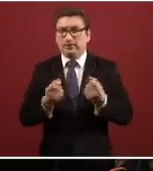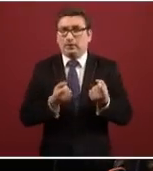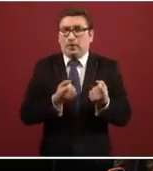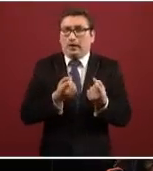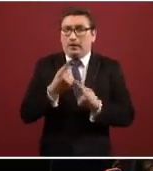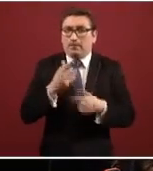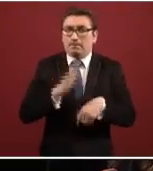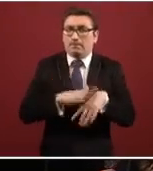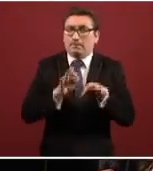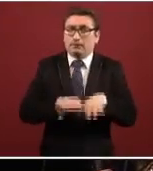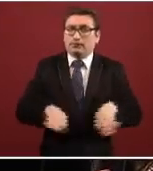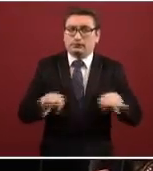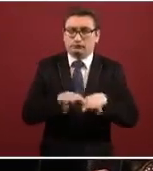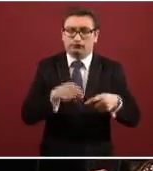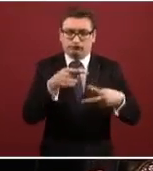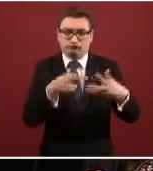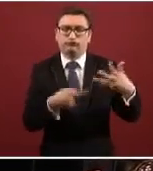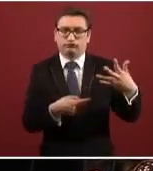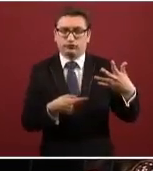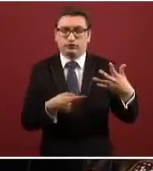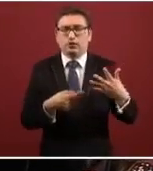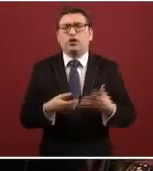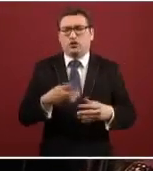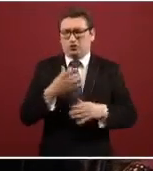Se necesitan muchas cosas,